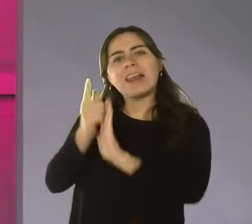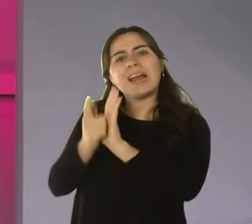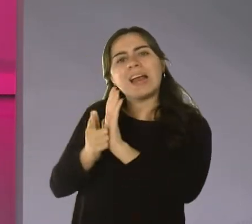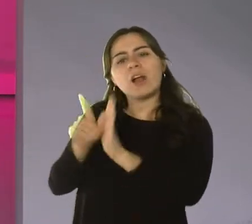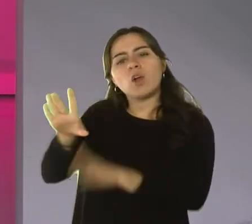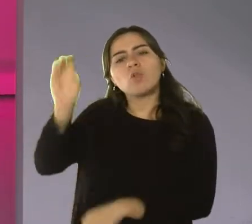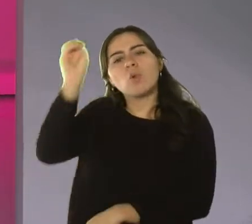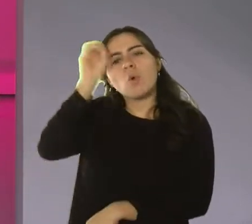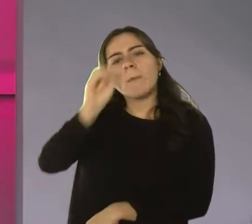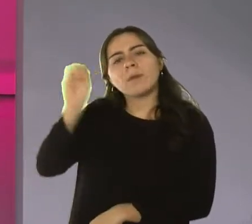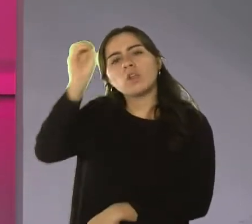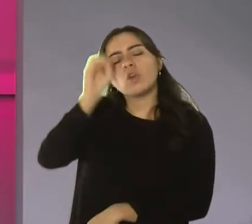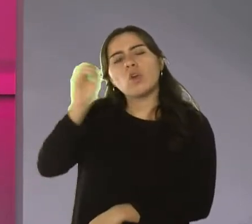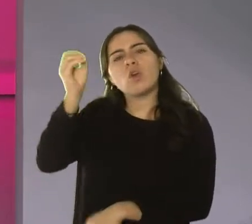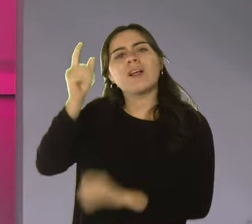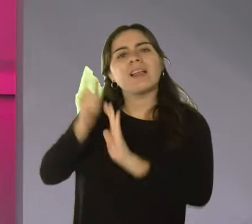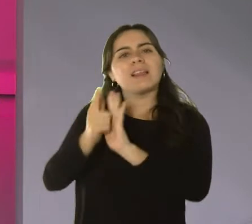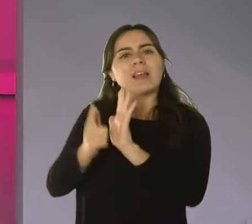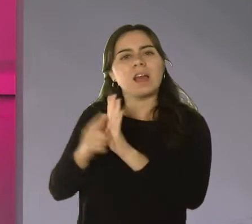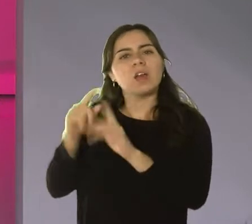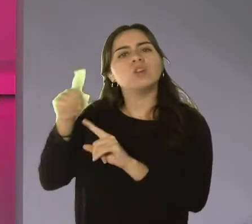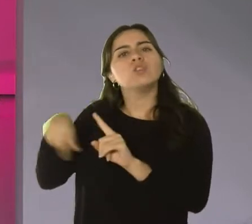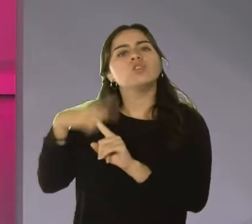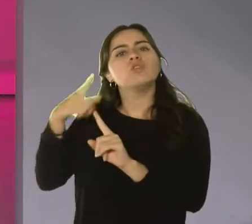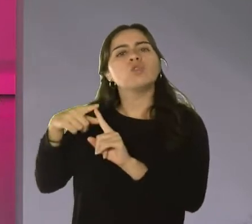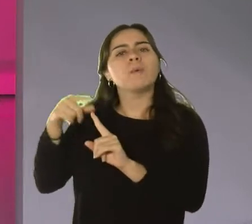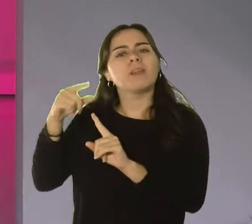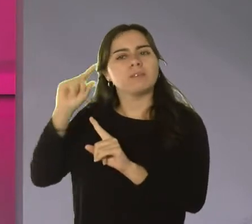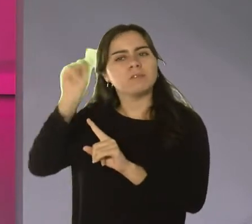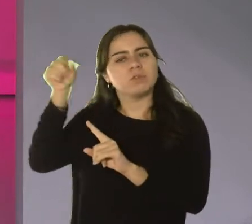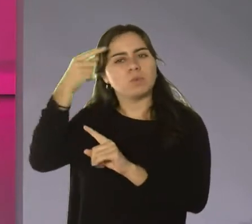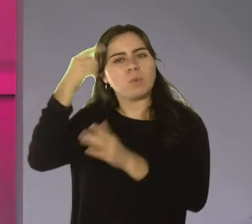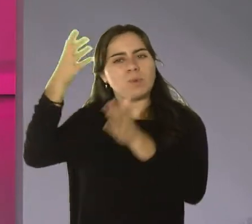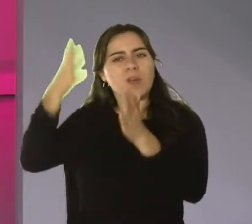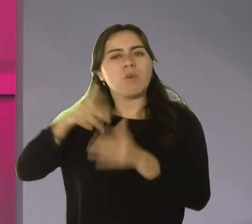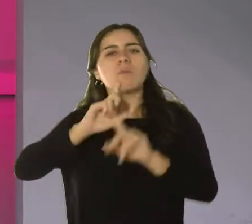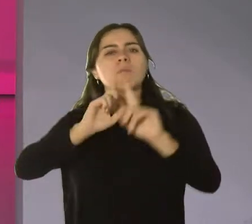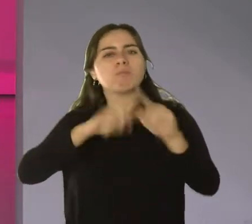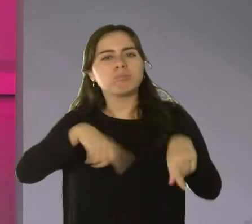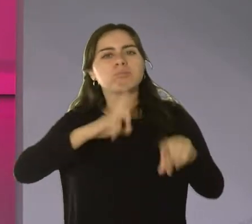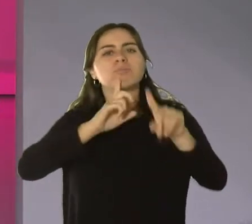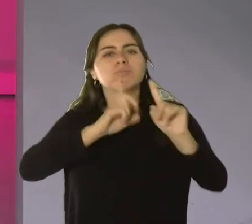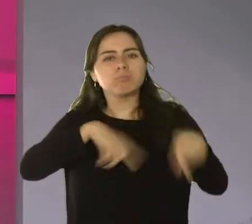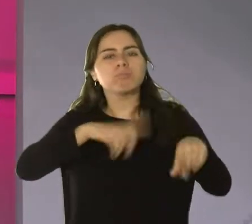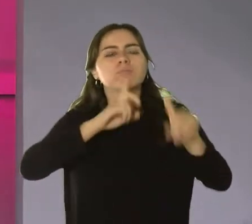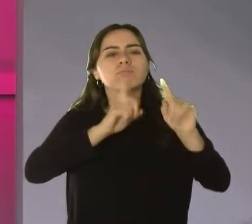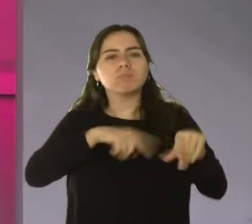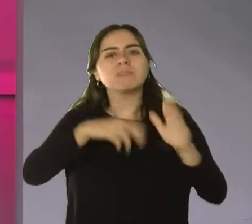la puede brindar libremente, sobre las órdenes administrativas ejecutivas